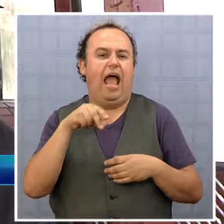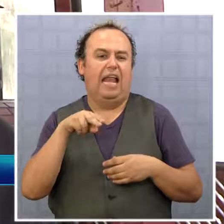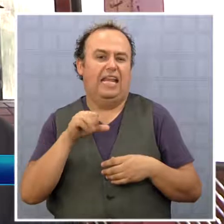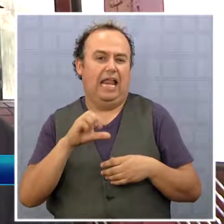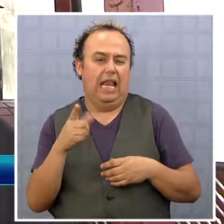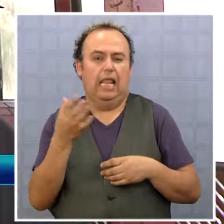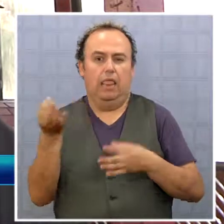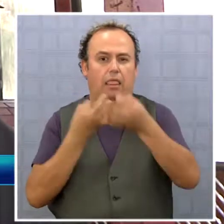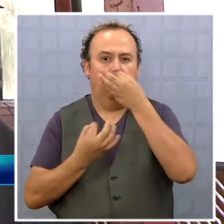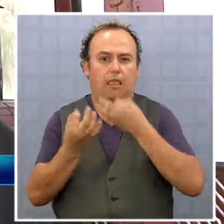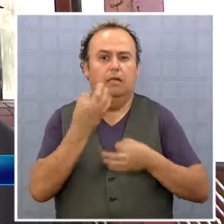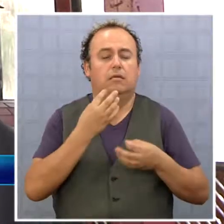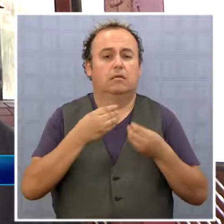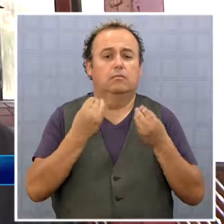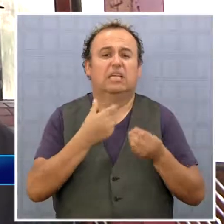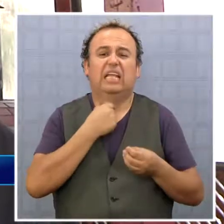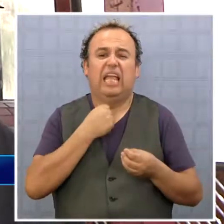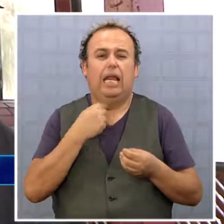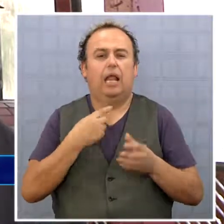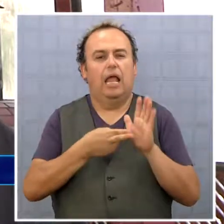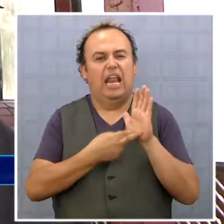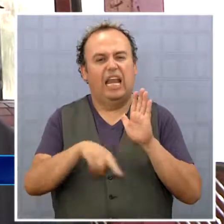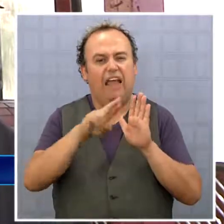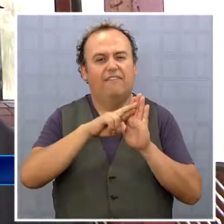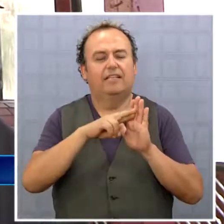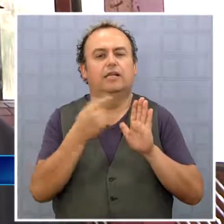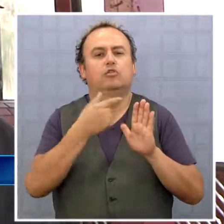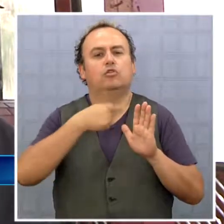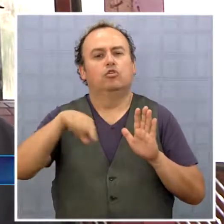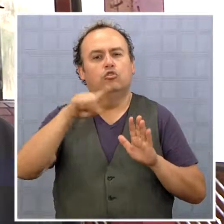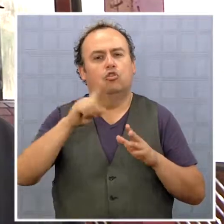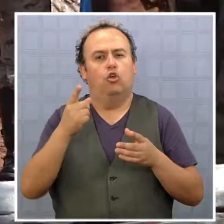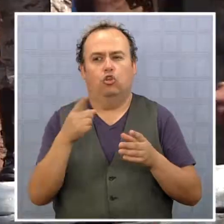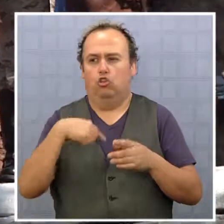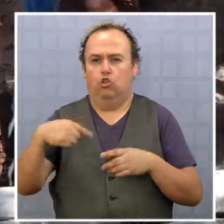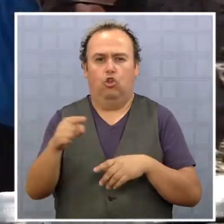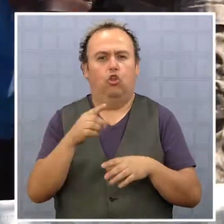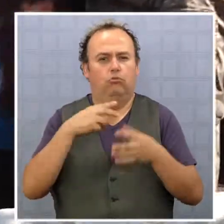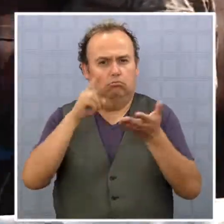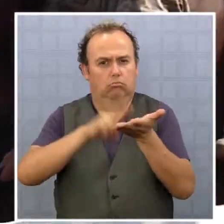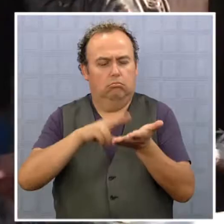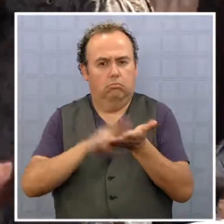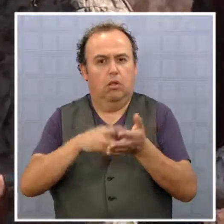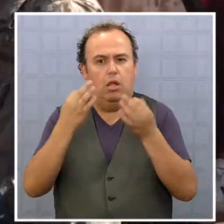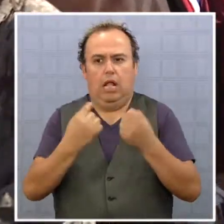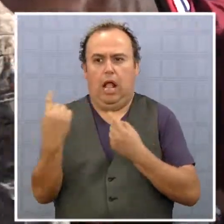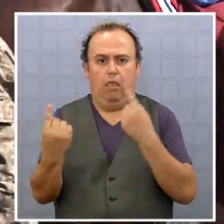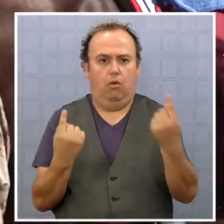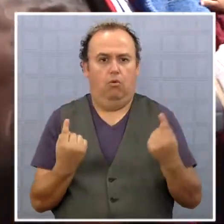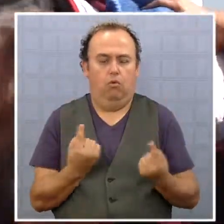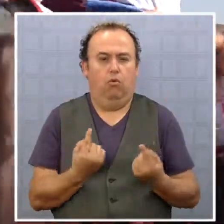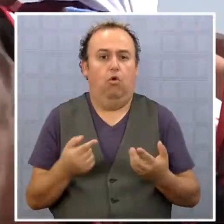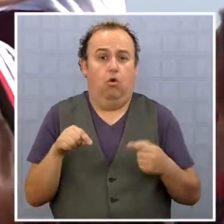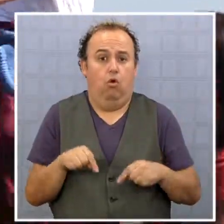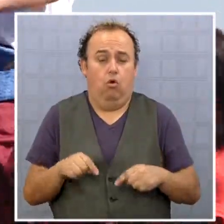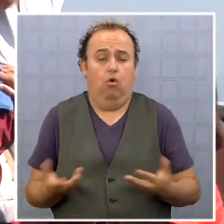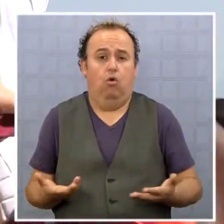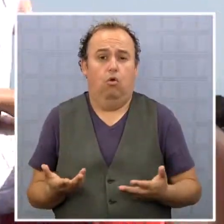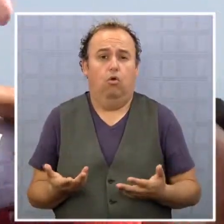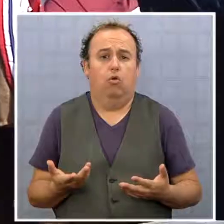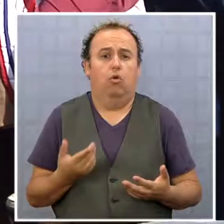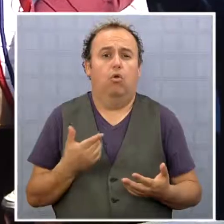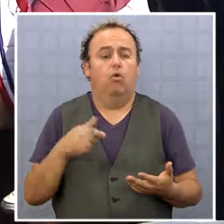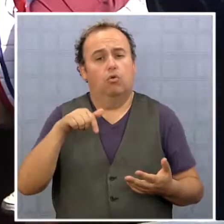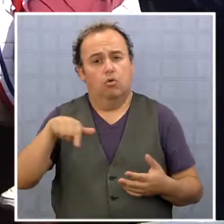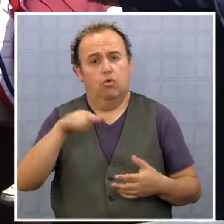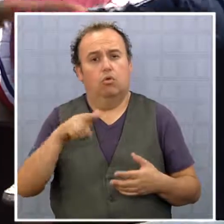organizaciones, es eso lo que se quiere lograr hoy en día, una rehabilitación con la participación real y concreta de cada uno de los elementos que hoy día